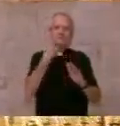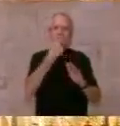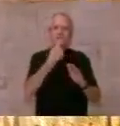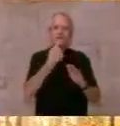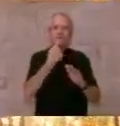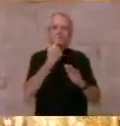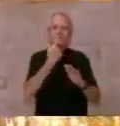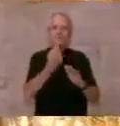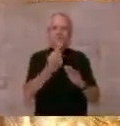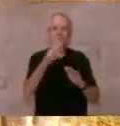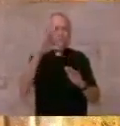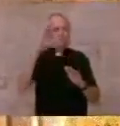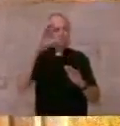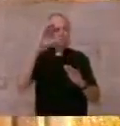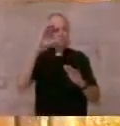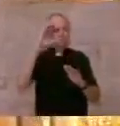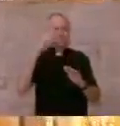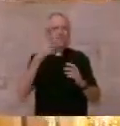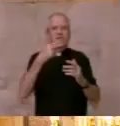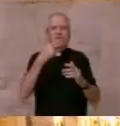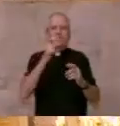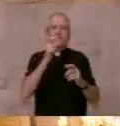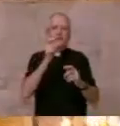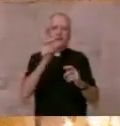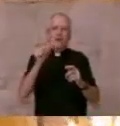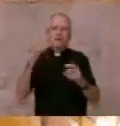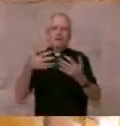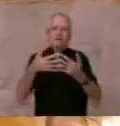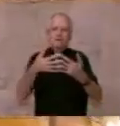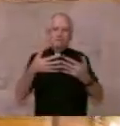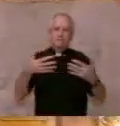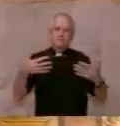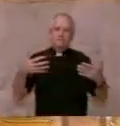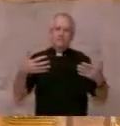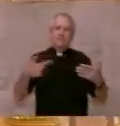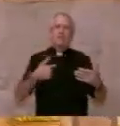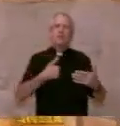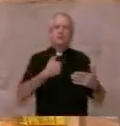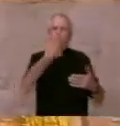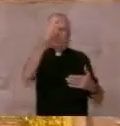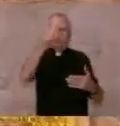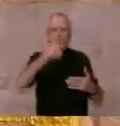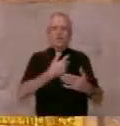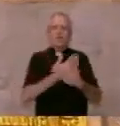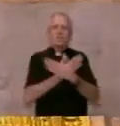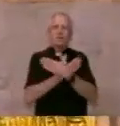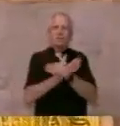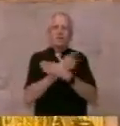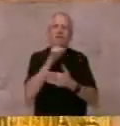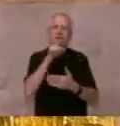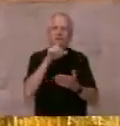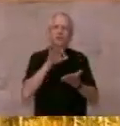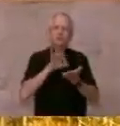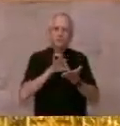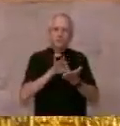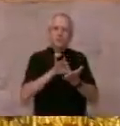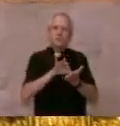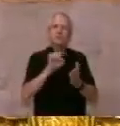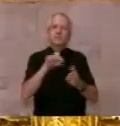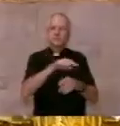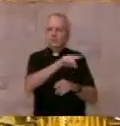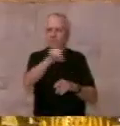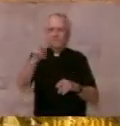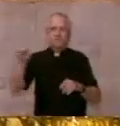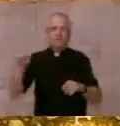de sus labios escuchó estas regaladas palabras: Yo soy la Virgen María a quien tú sirves. Y estos que